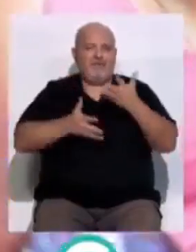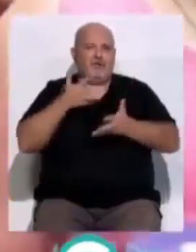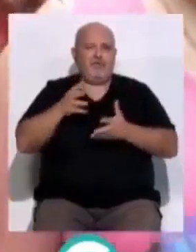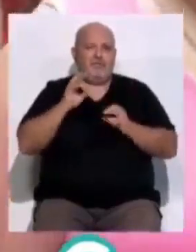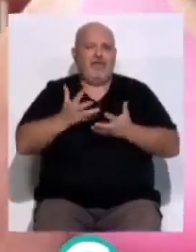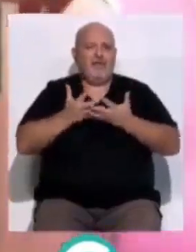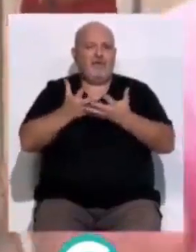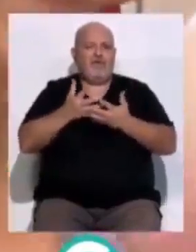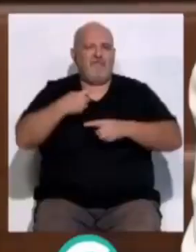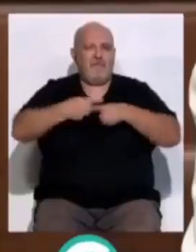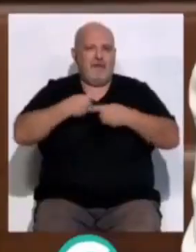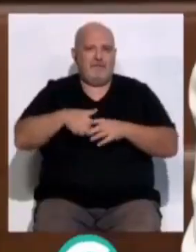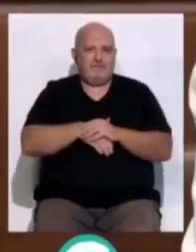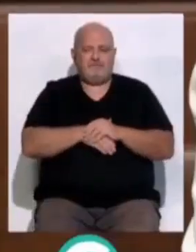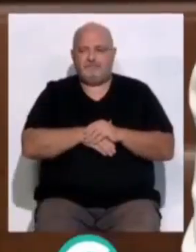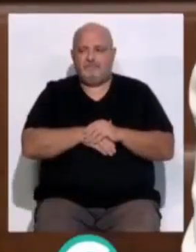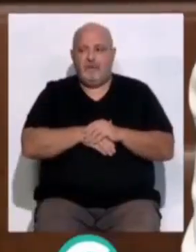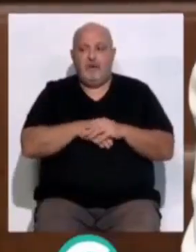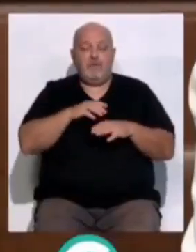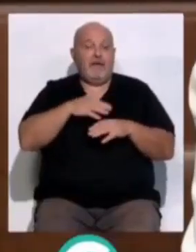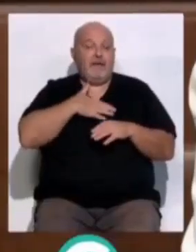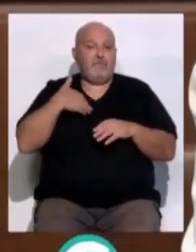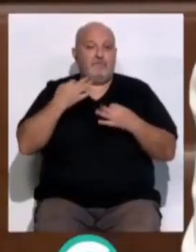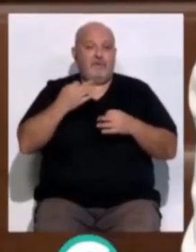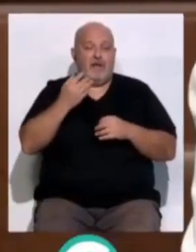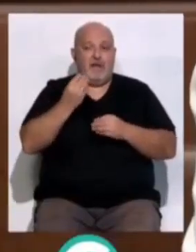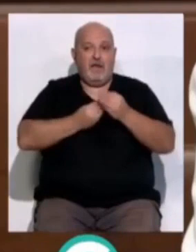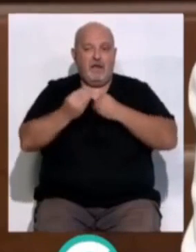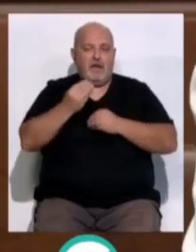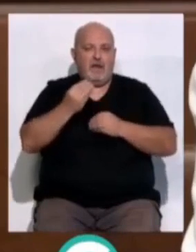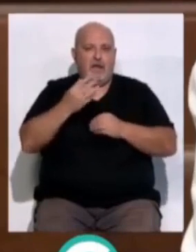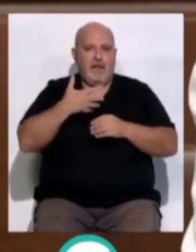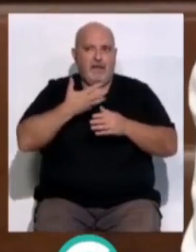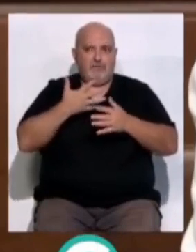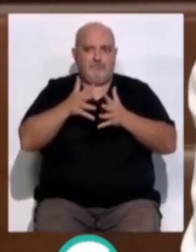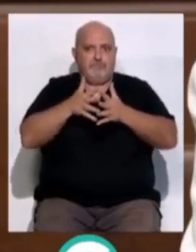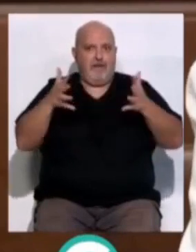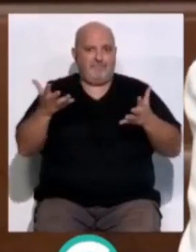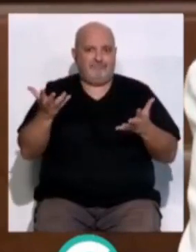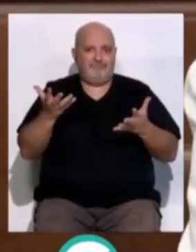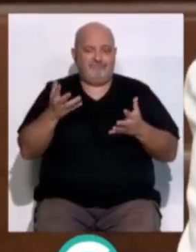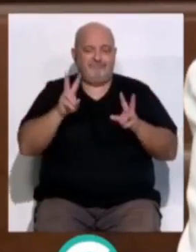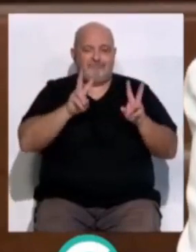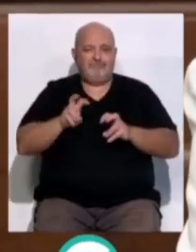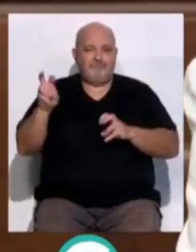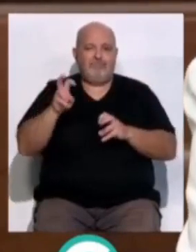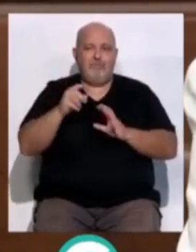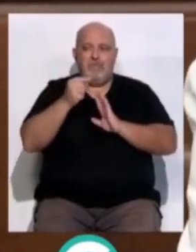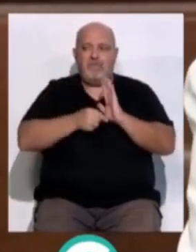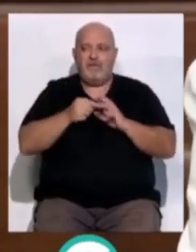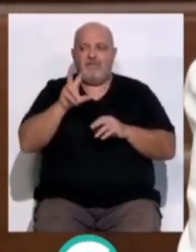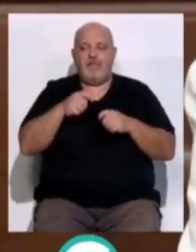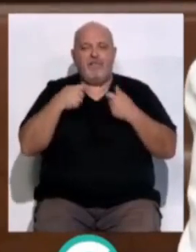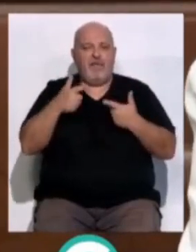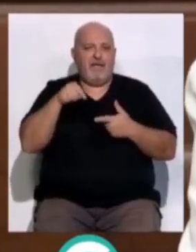de ayuda a la familia. Porque lo que queremos es que haya niños en la calle jugando en las plazas. Lo hemos dicho muchas veces. Y esto es una medida que sirve.